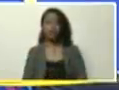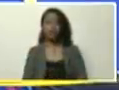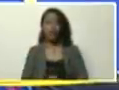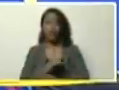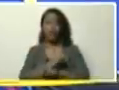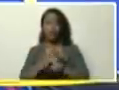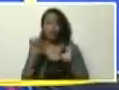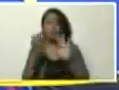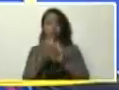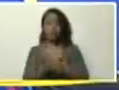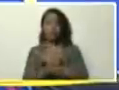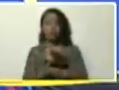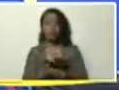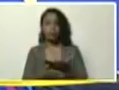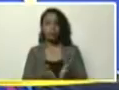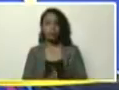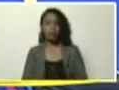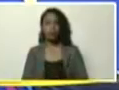Finalmente,